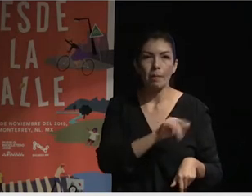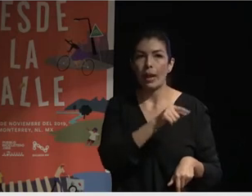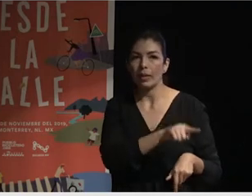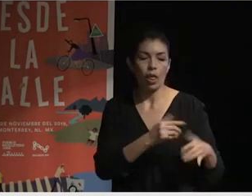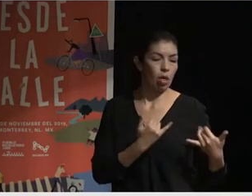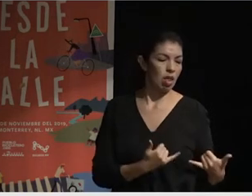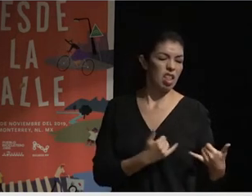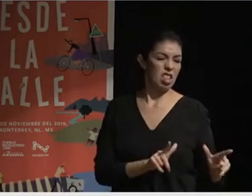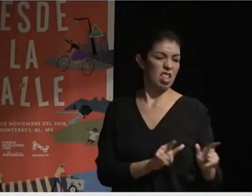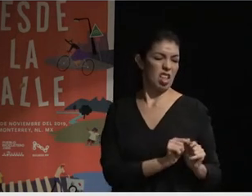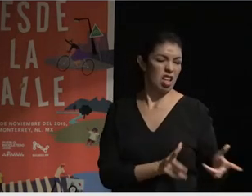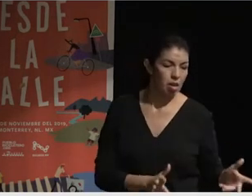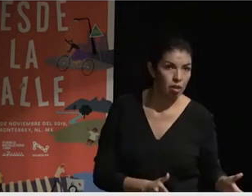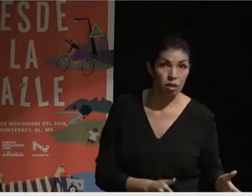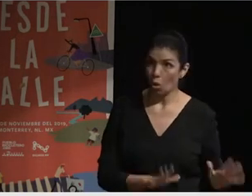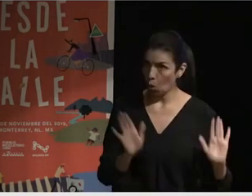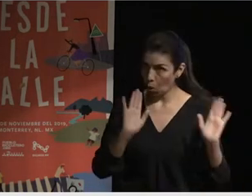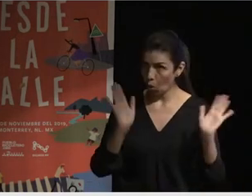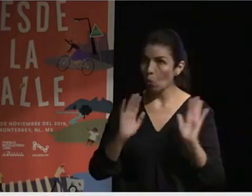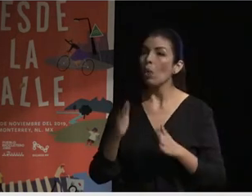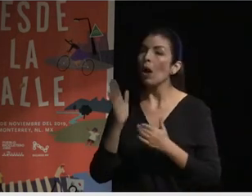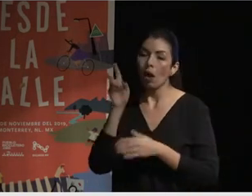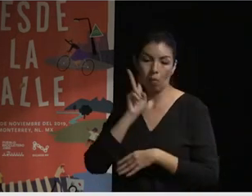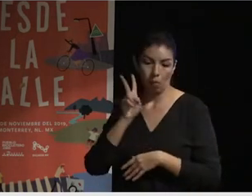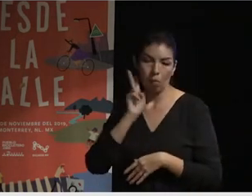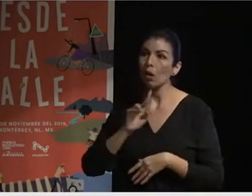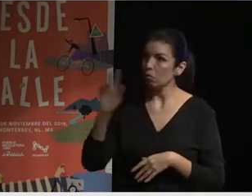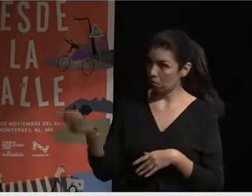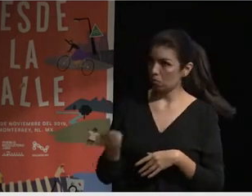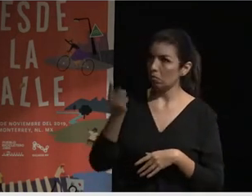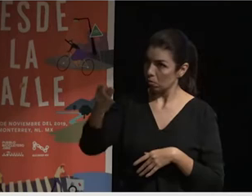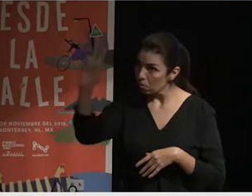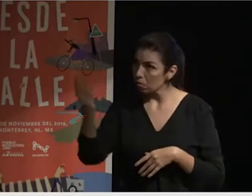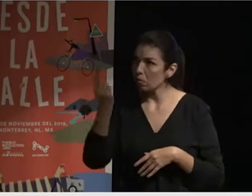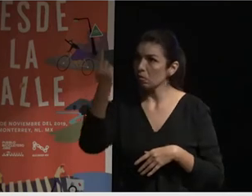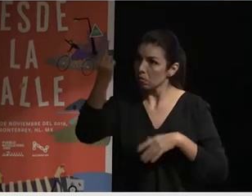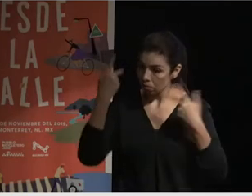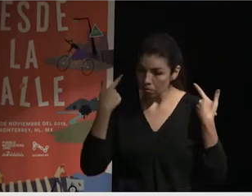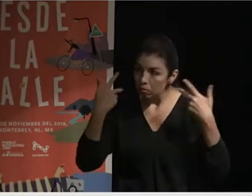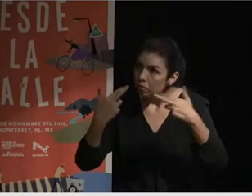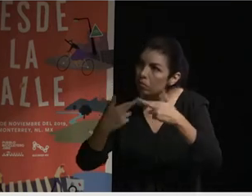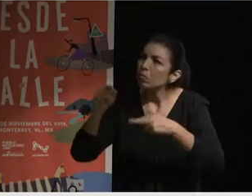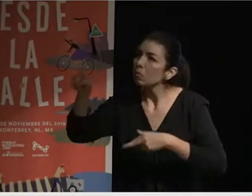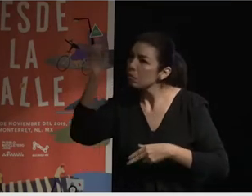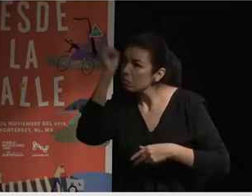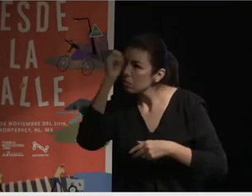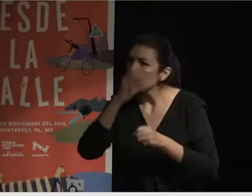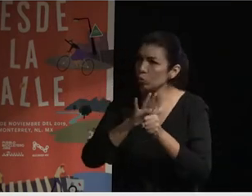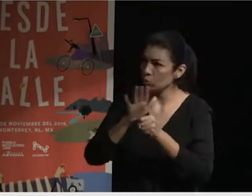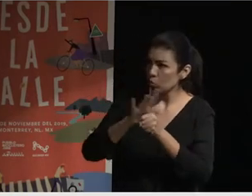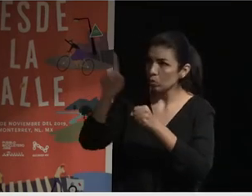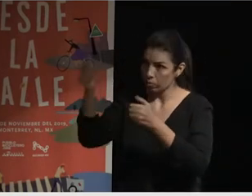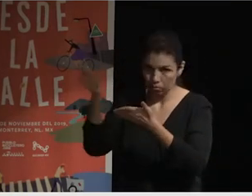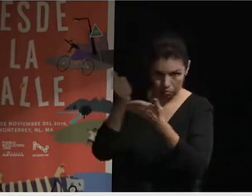¿no? Entonces, es muy curioso ese escenario y creo que es parte como importante de la técnica, ¿no? Hay por ahí una estrategia